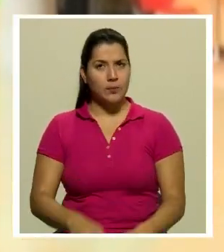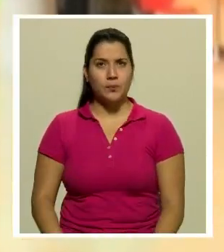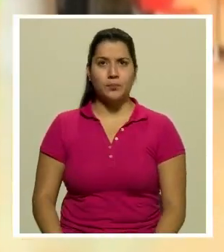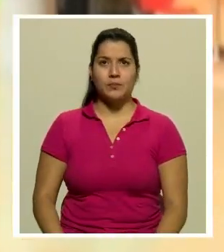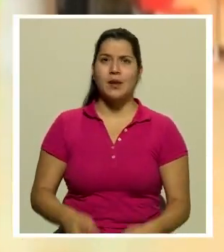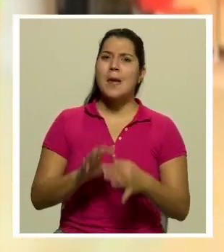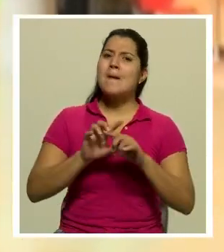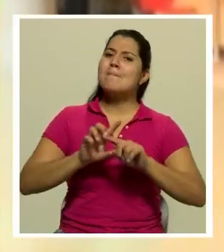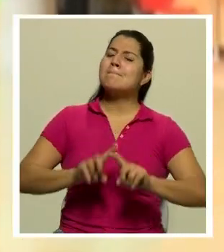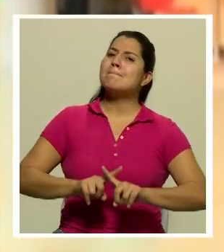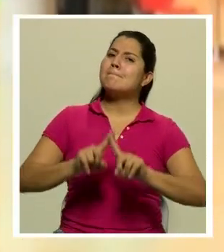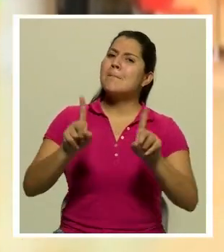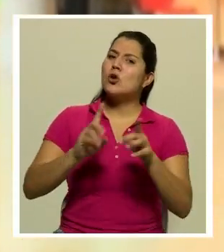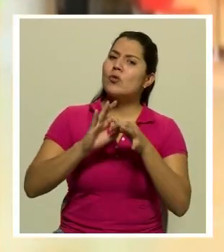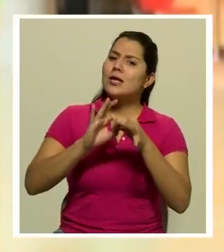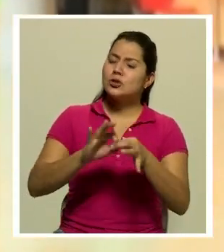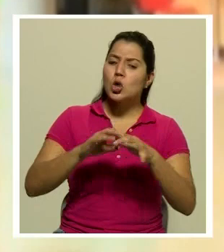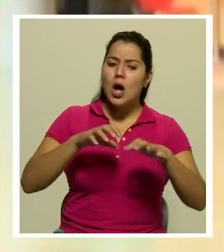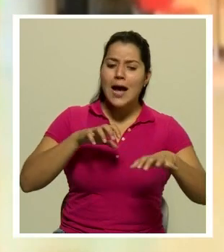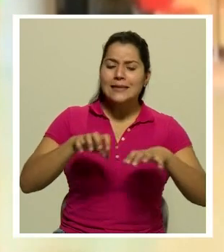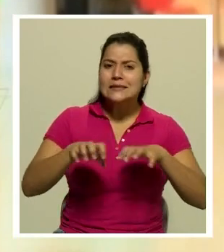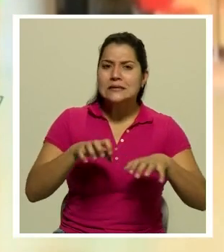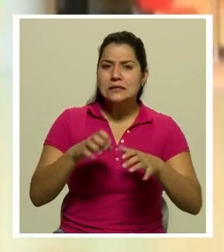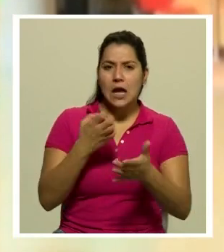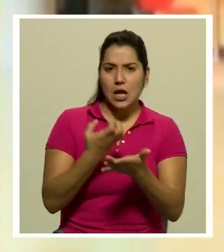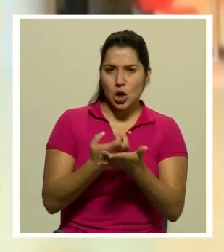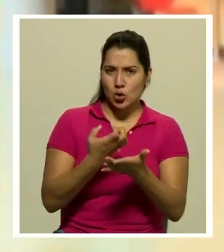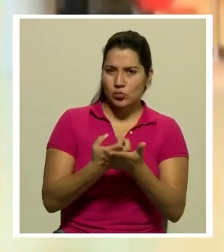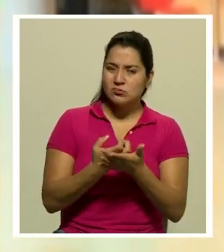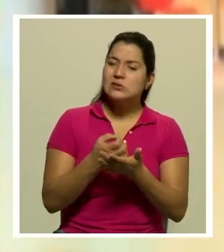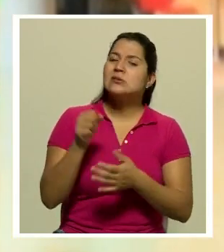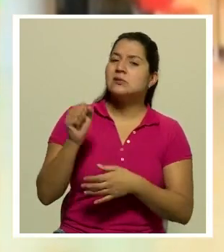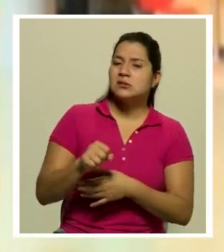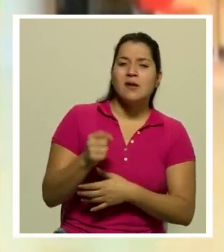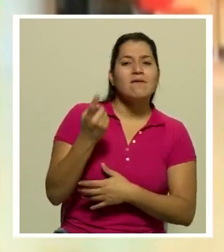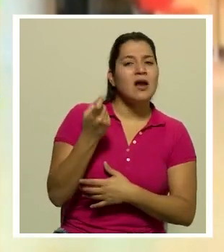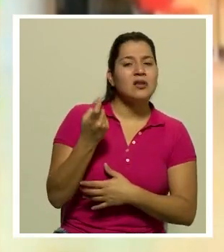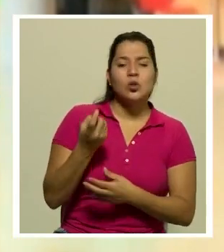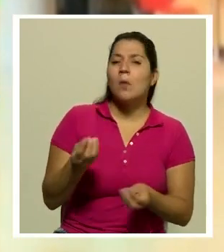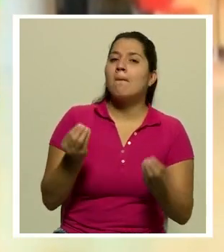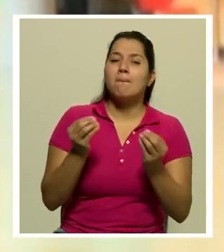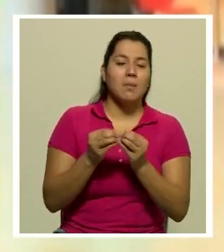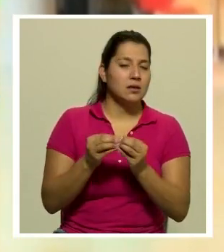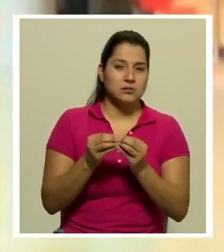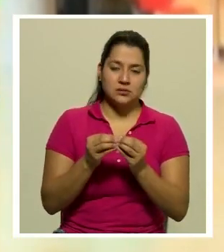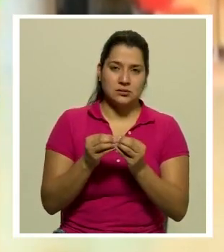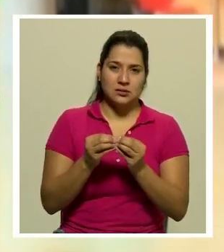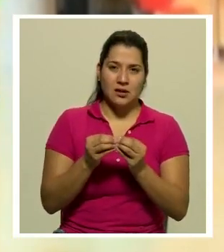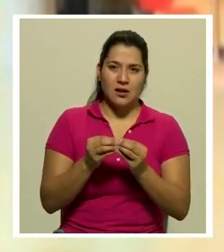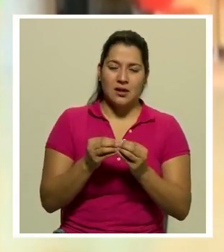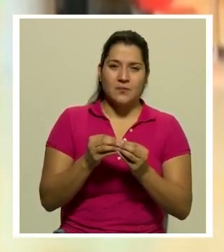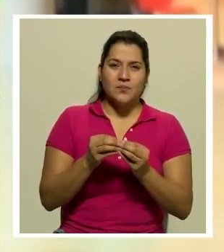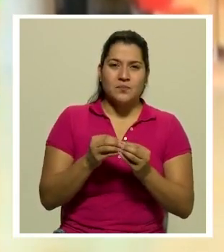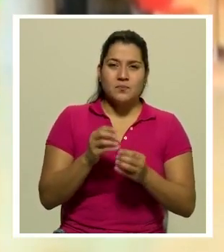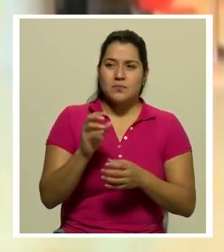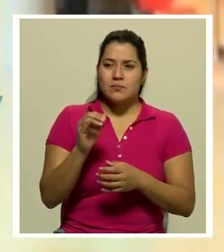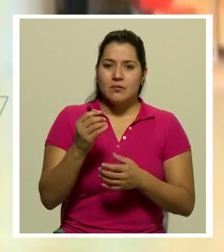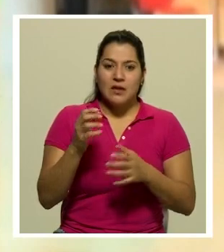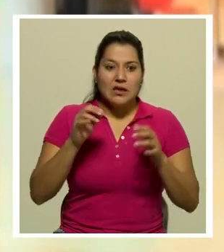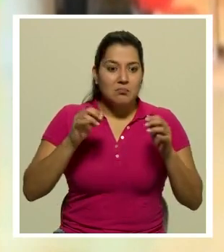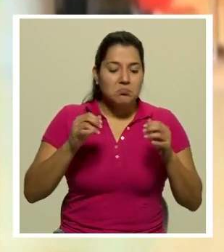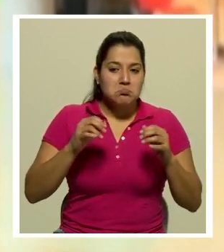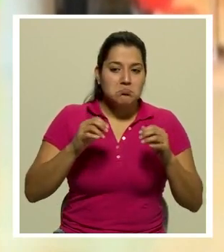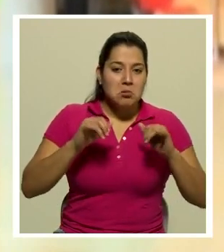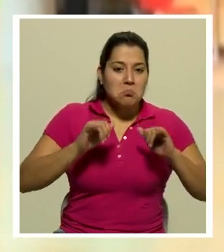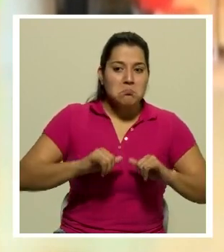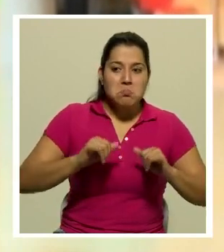reactivación económica queda absolutamente debiendo el señor presidente, queda con un abismo de interrogantes, con